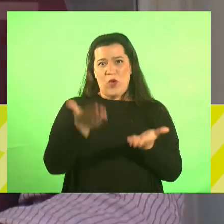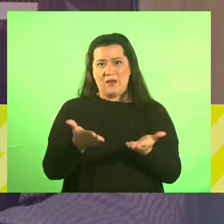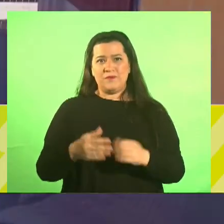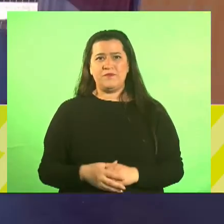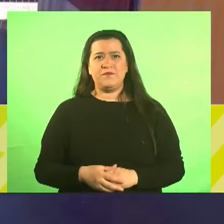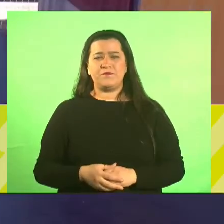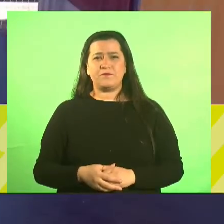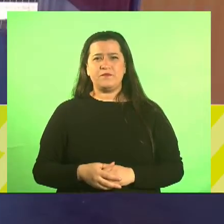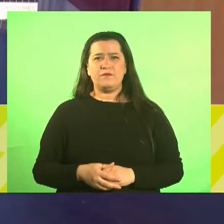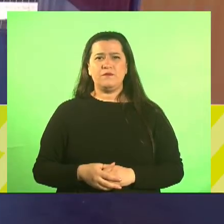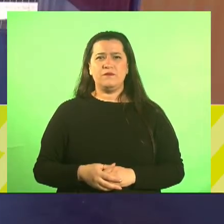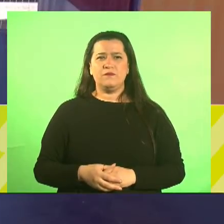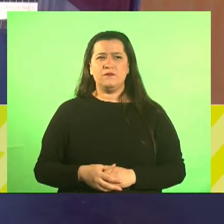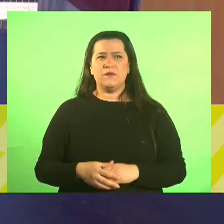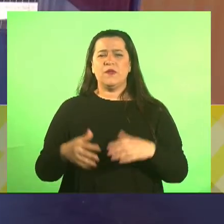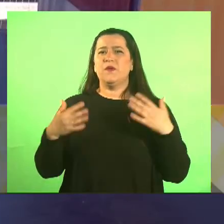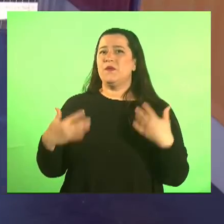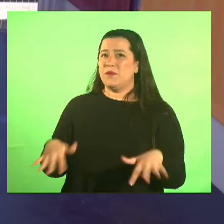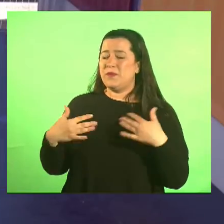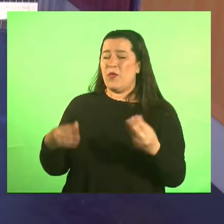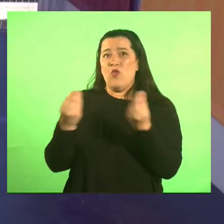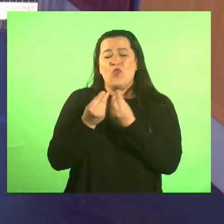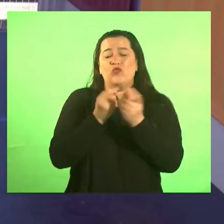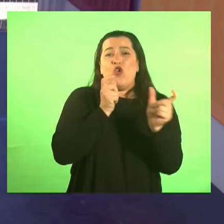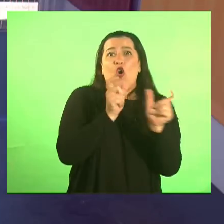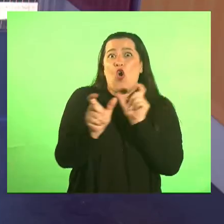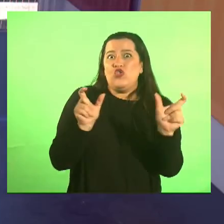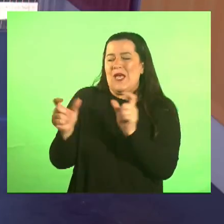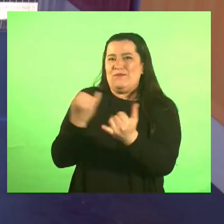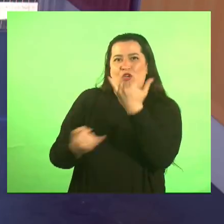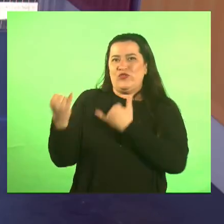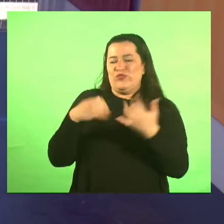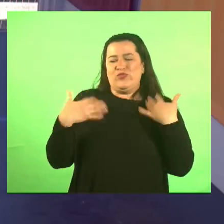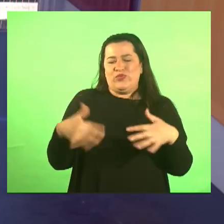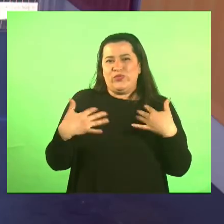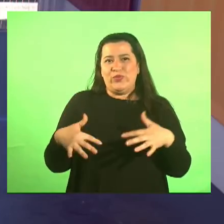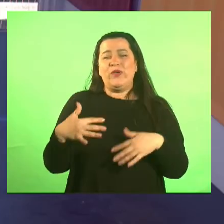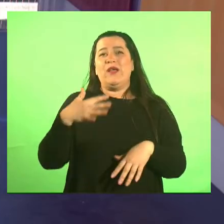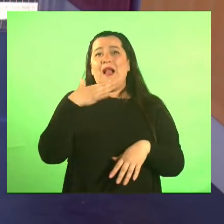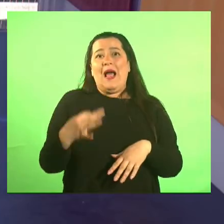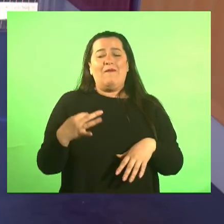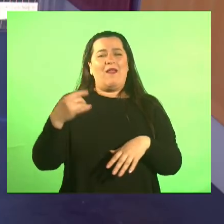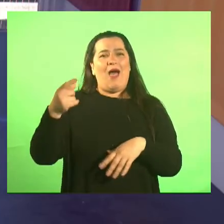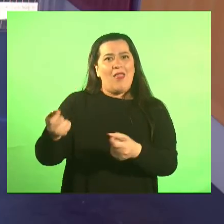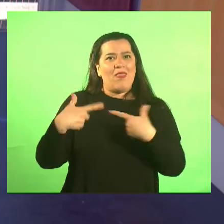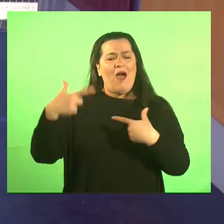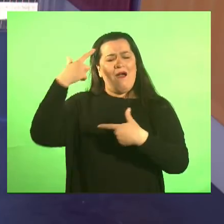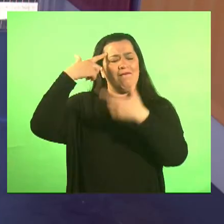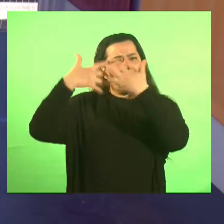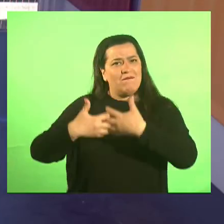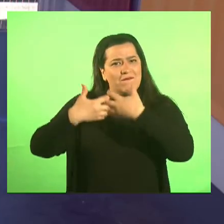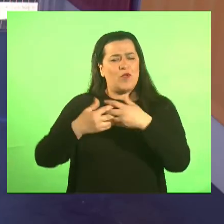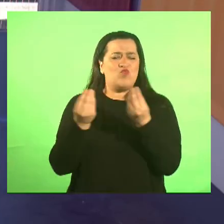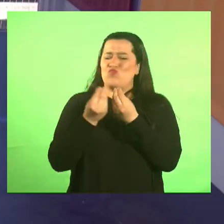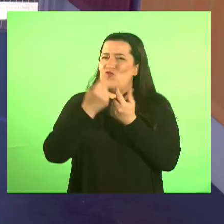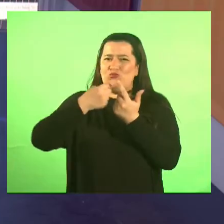Bien, un montón de conceptos que nada, me dejan pensando un